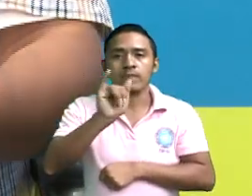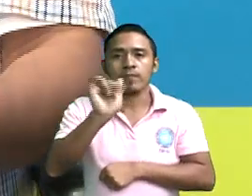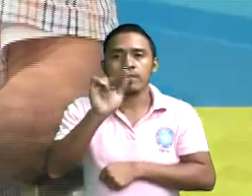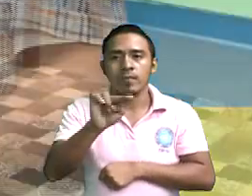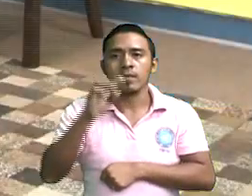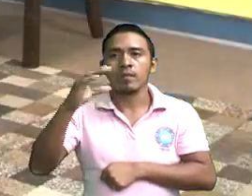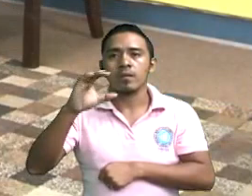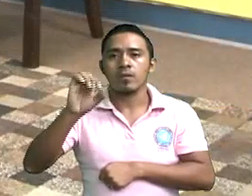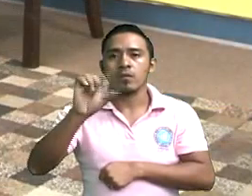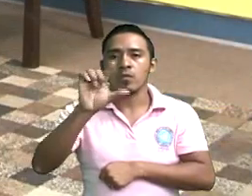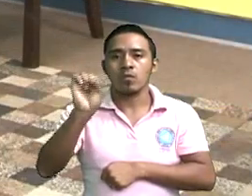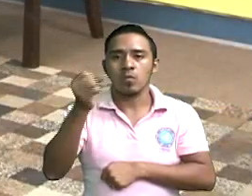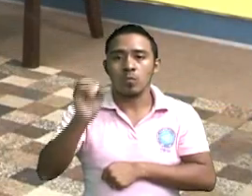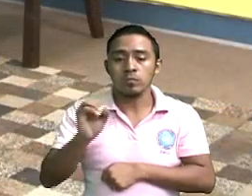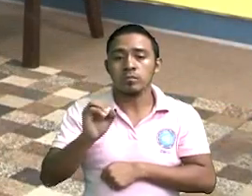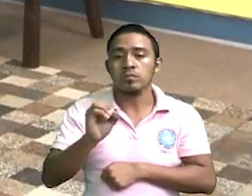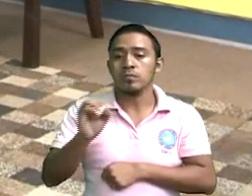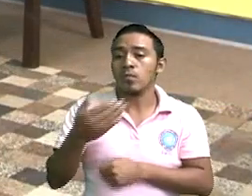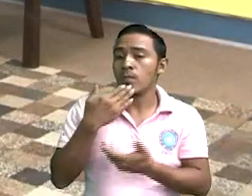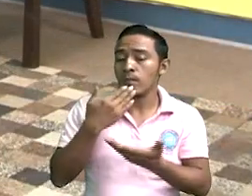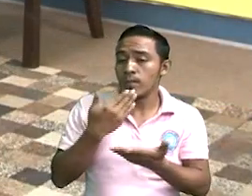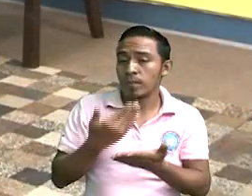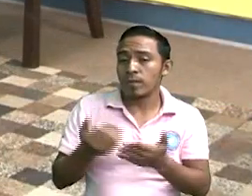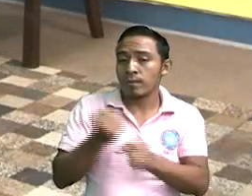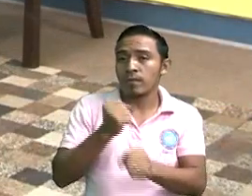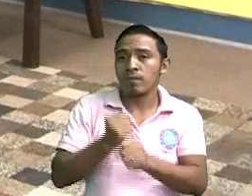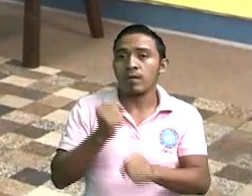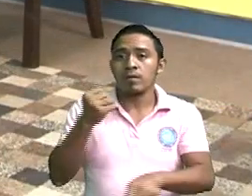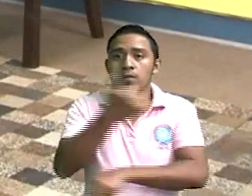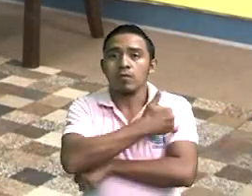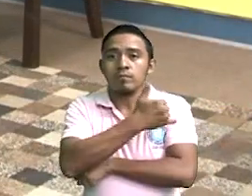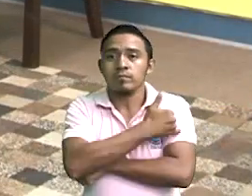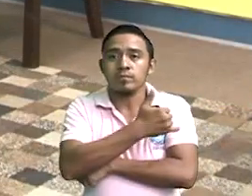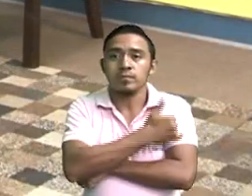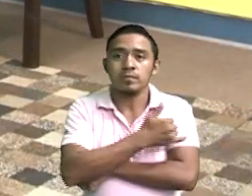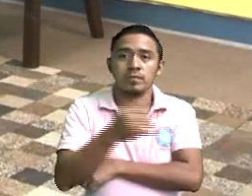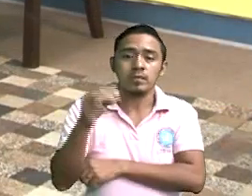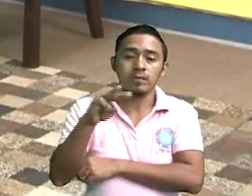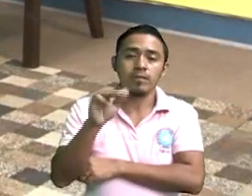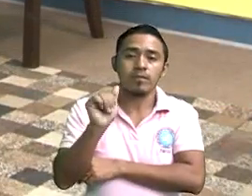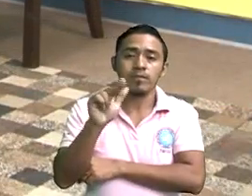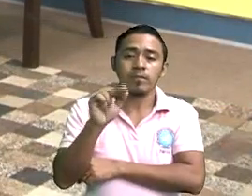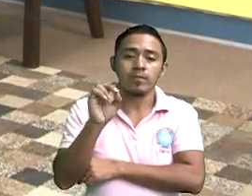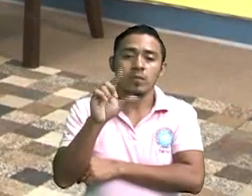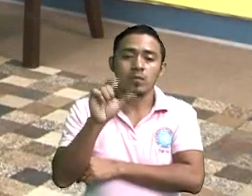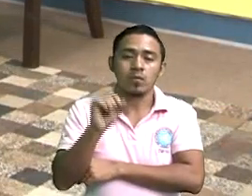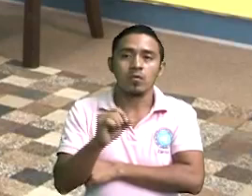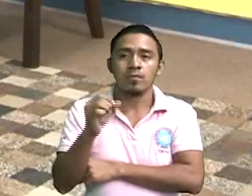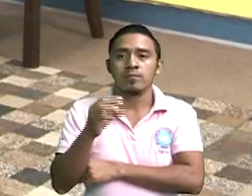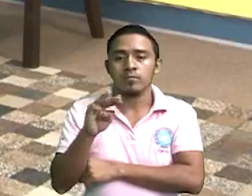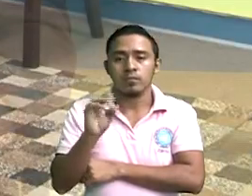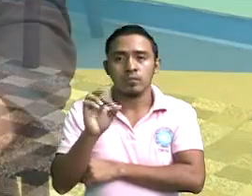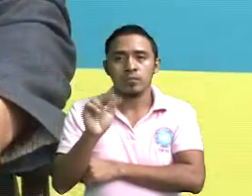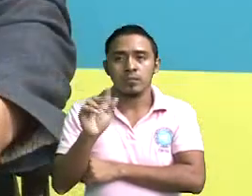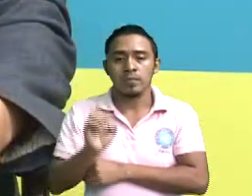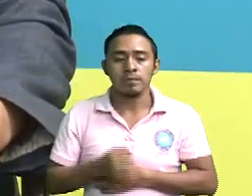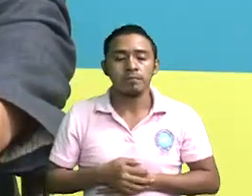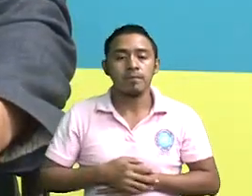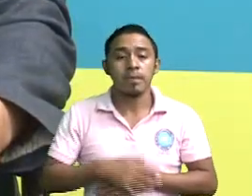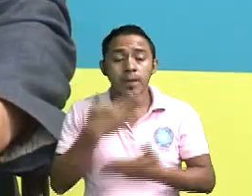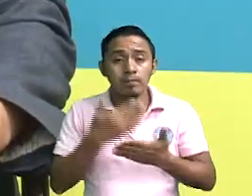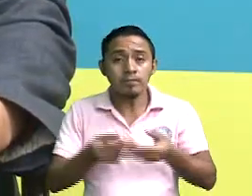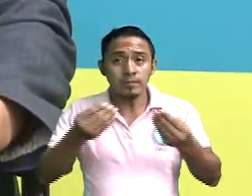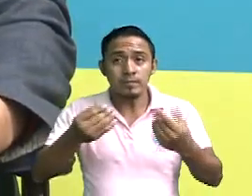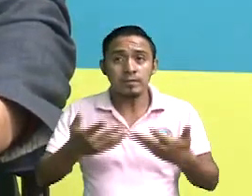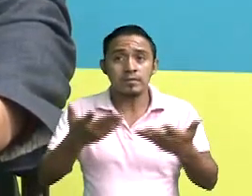Manolo Morales. Buenas tardes, doctor. Un gusto. Buenas tardes. Muchas gracias, Jonathan. Muchas gracias al programa por invitarnos